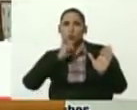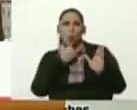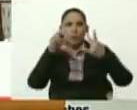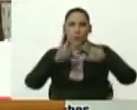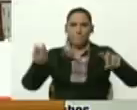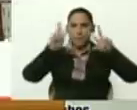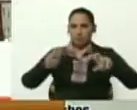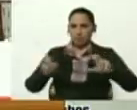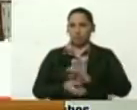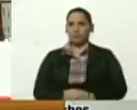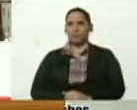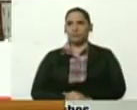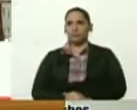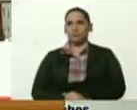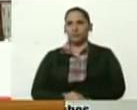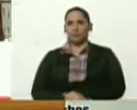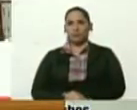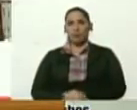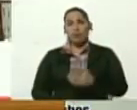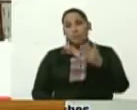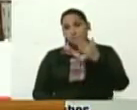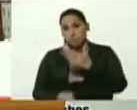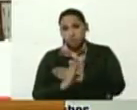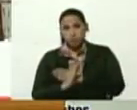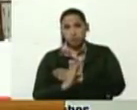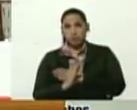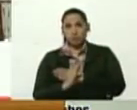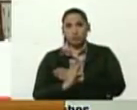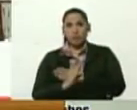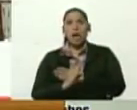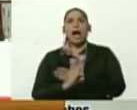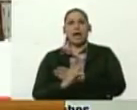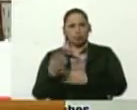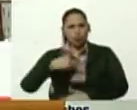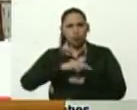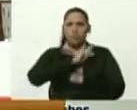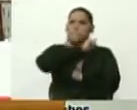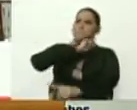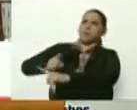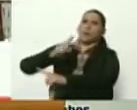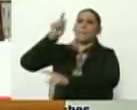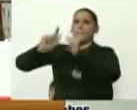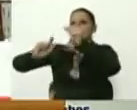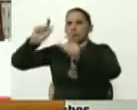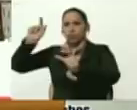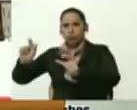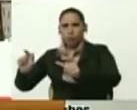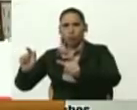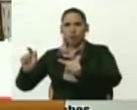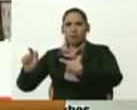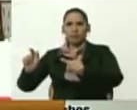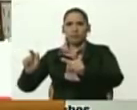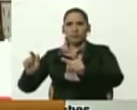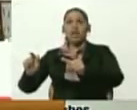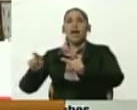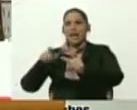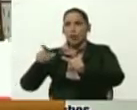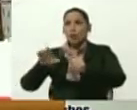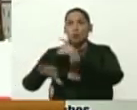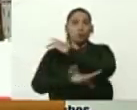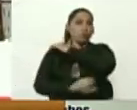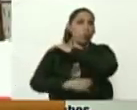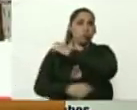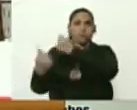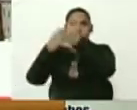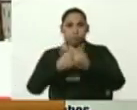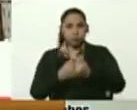investigación, vamos a proceder a imputar a estos ciudadanos por legitimación de capitales,